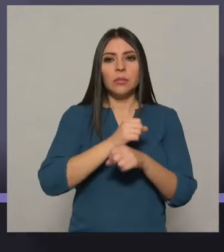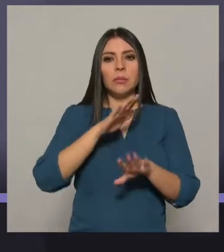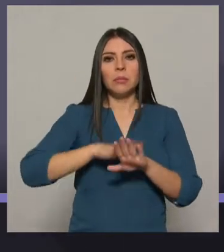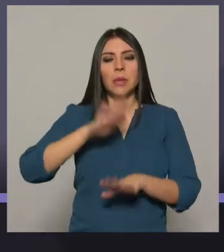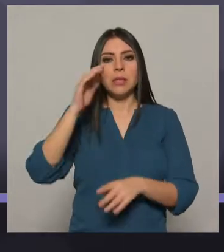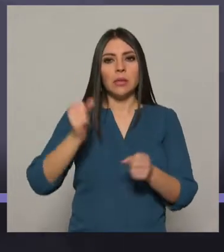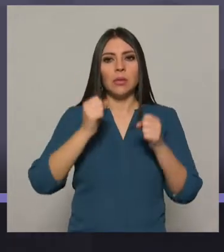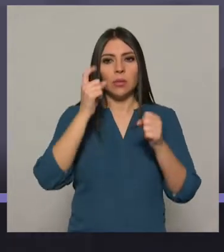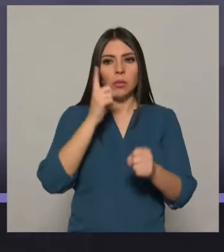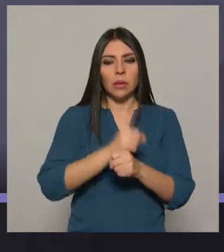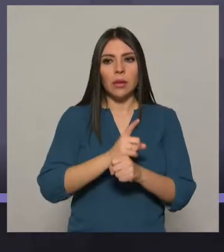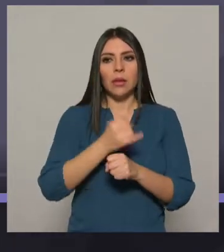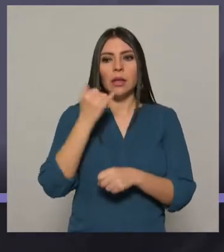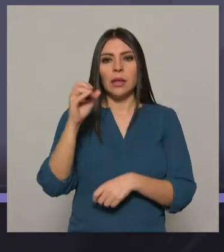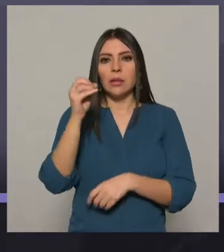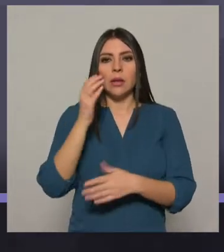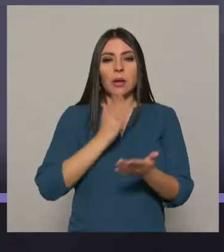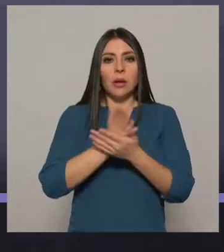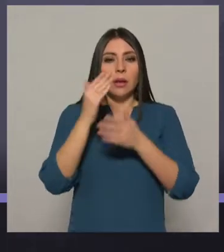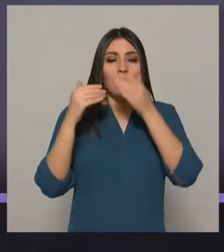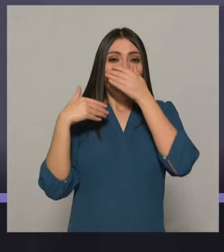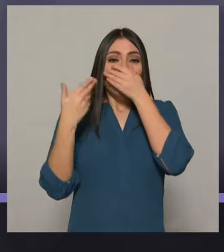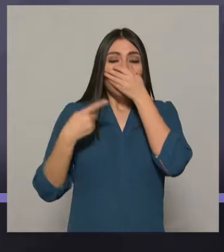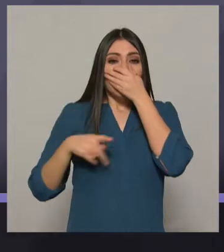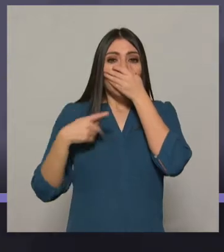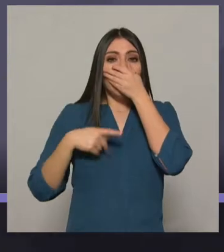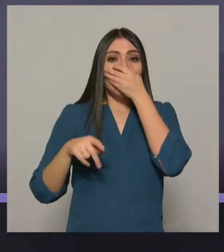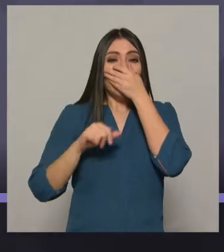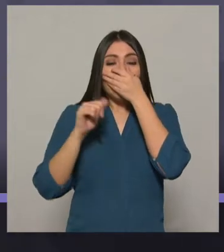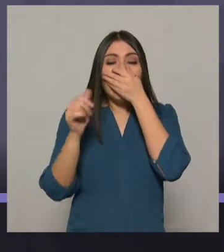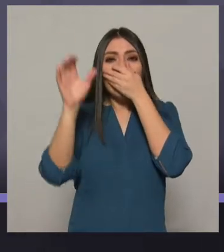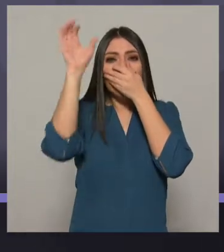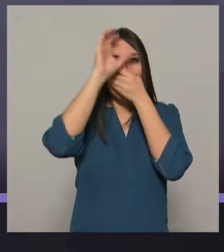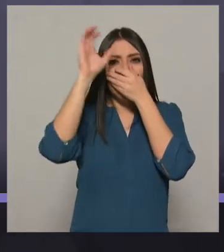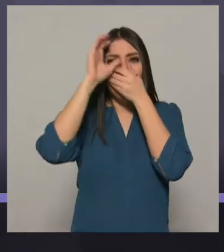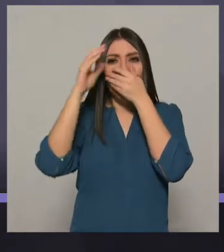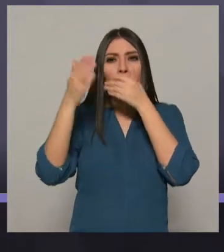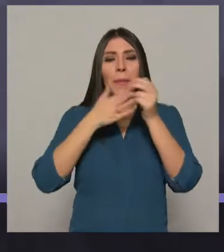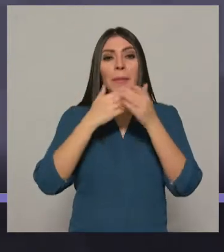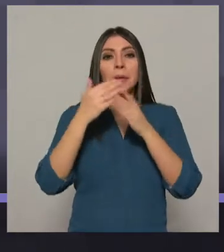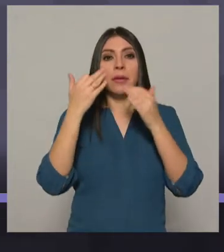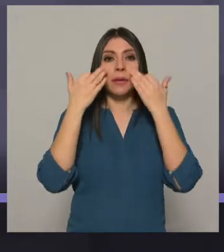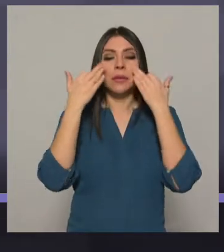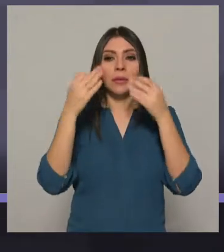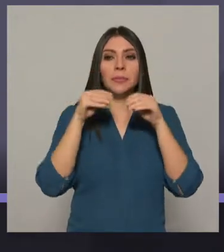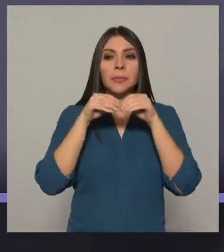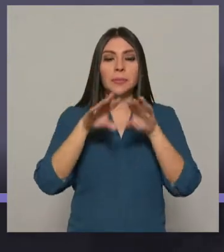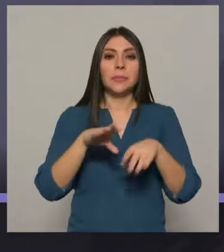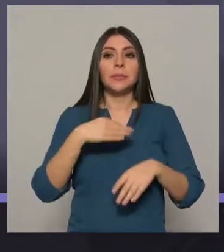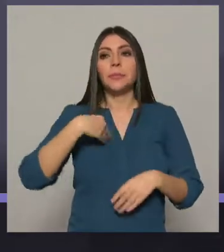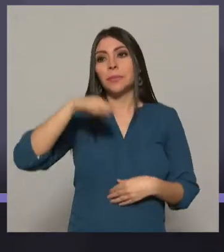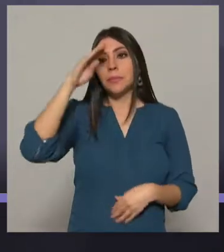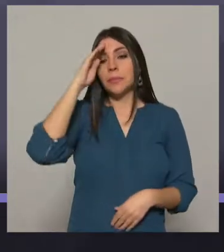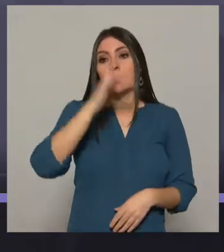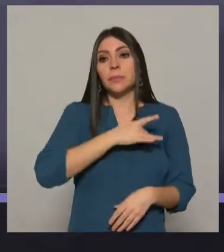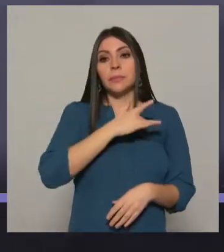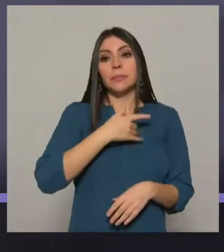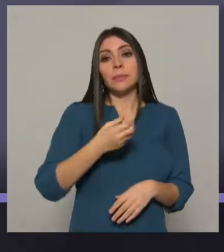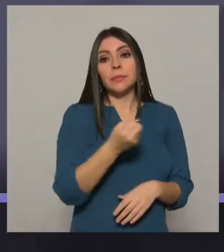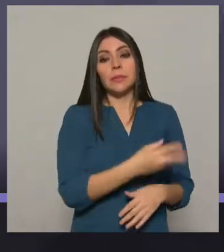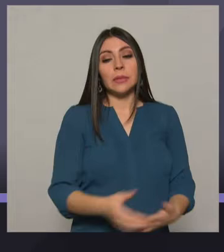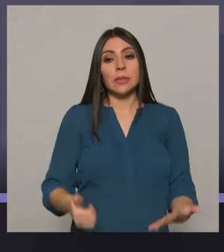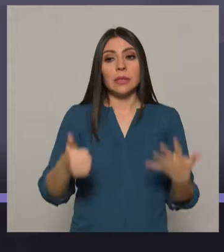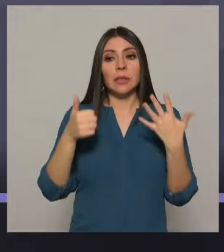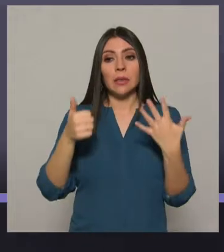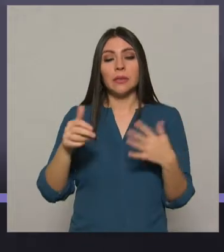más seguridad, sino cero agresión también. El eje 6, ciencia, innovación y transparencia. Me parece que en ese sentido, si vemos que los 6 ejes